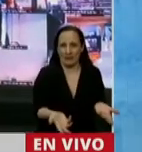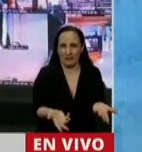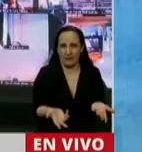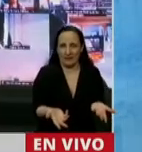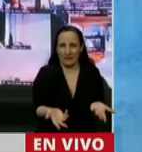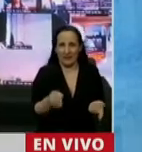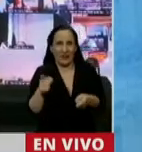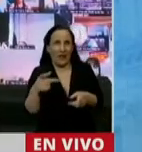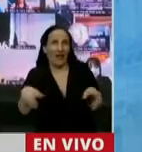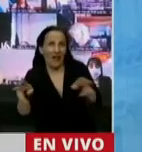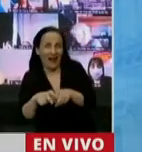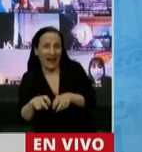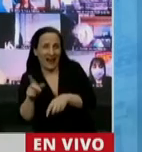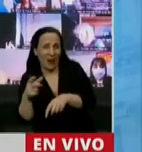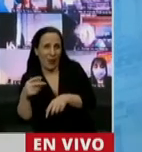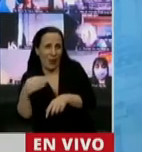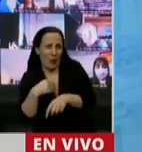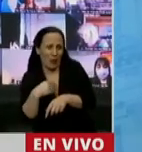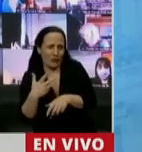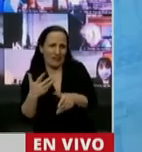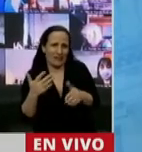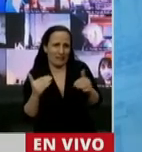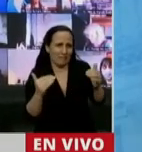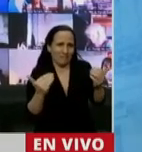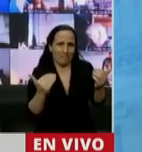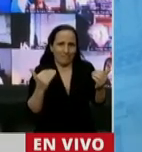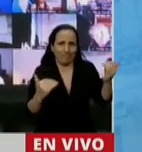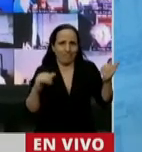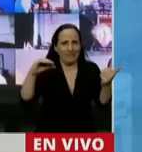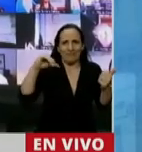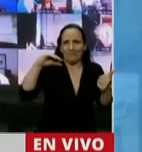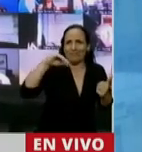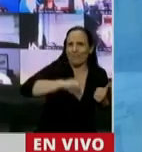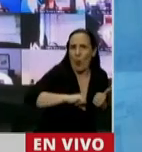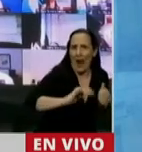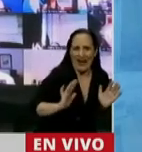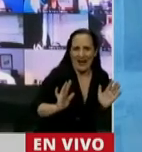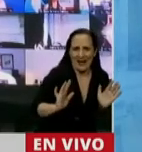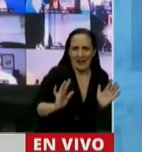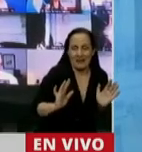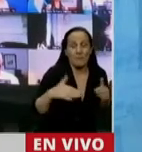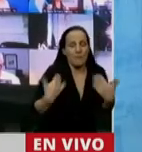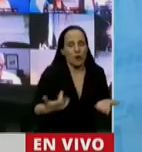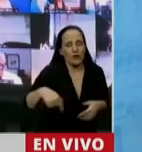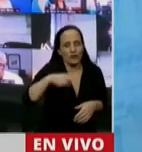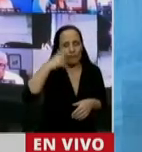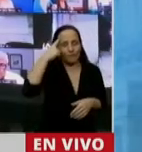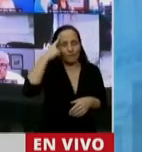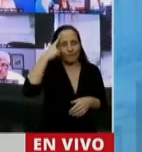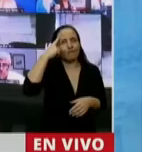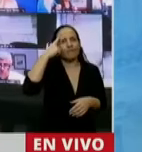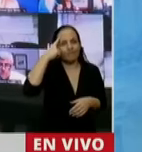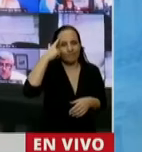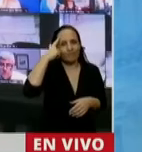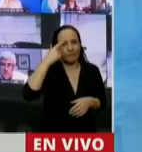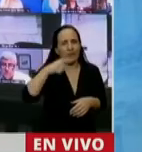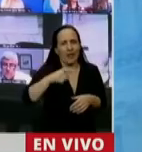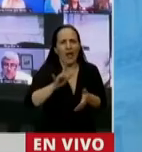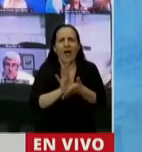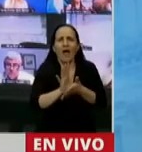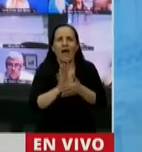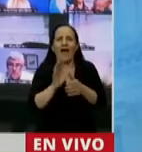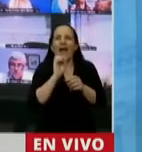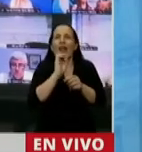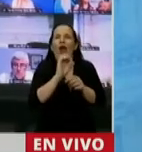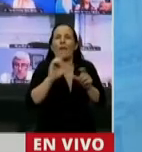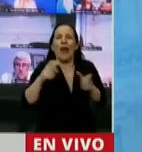y todavía no hay culpables que estén detenidos al respecto. Entonces, por eso insisto esto, en que toda normativa ambiental es bienvenida, pero acá lo